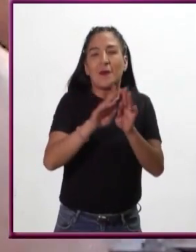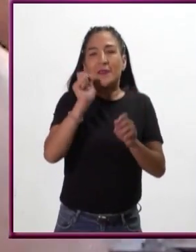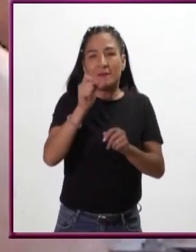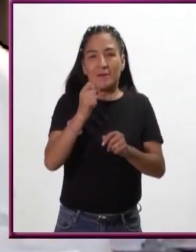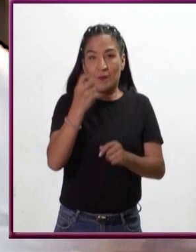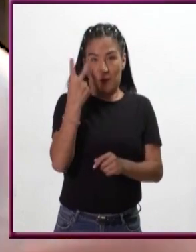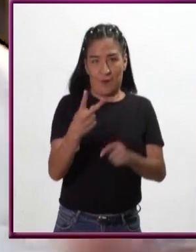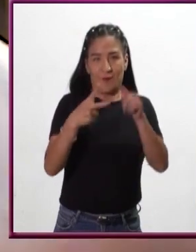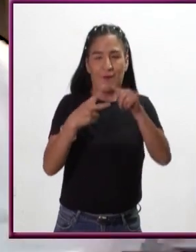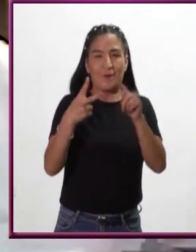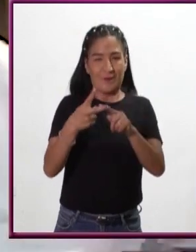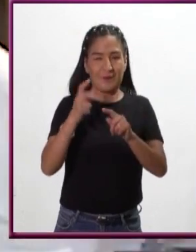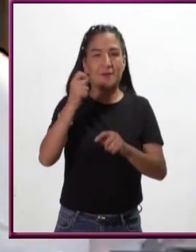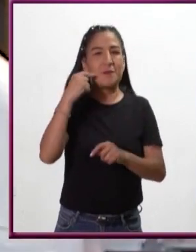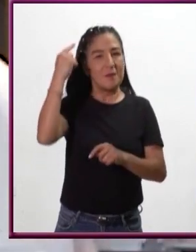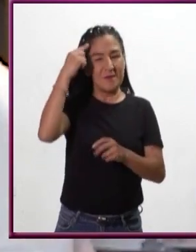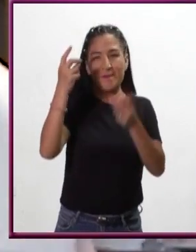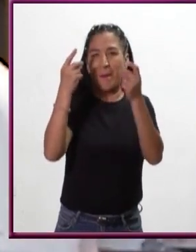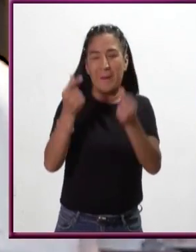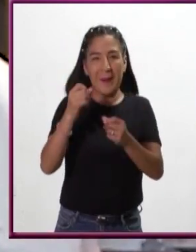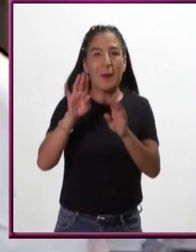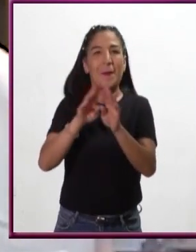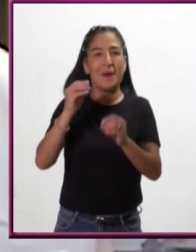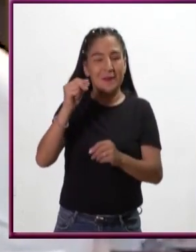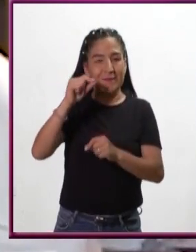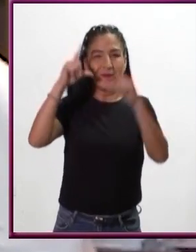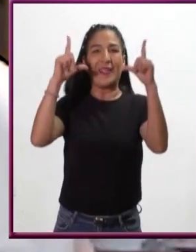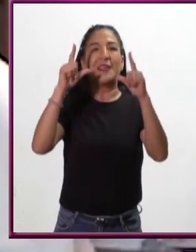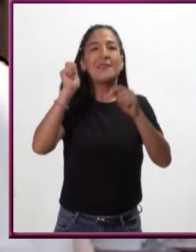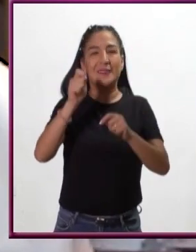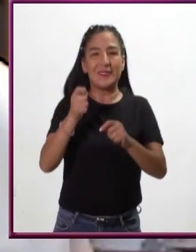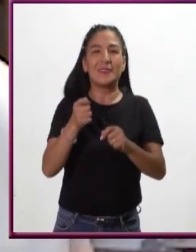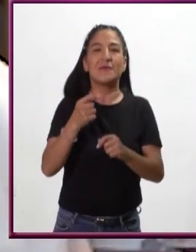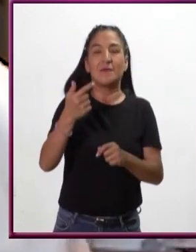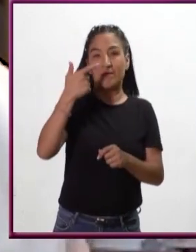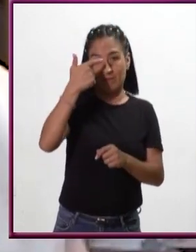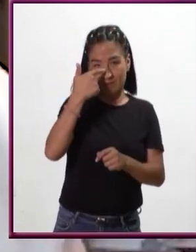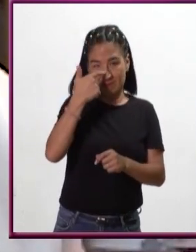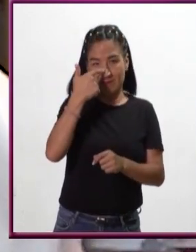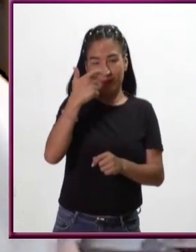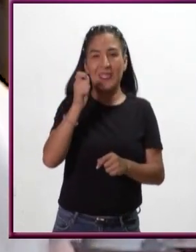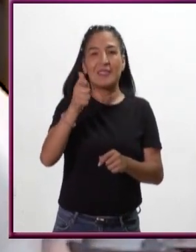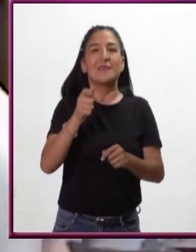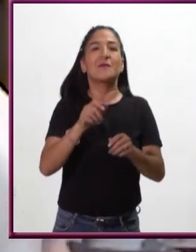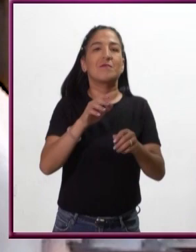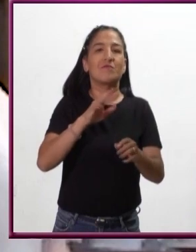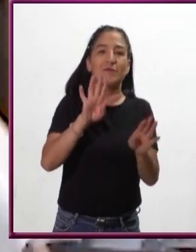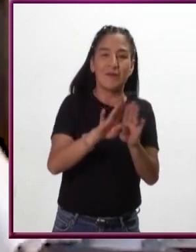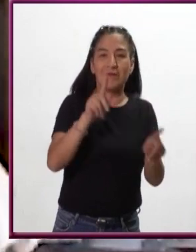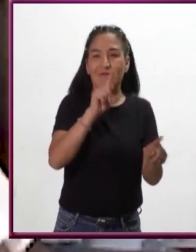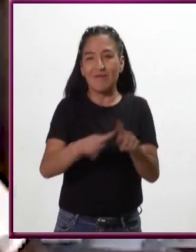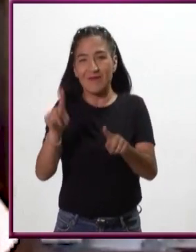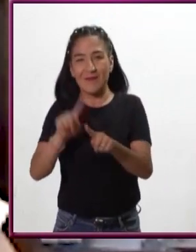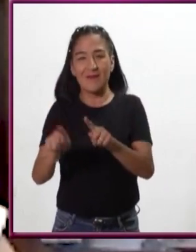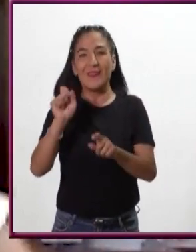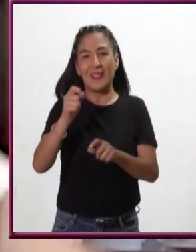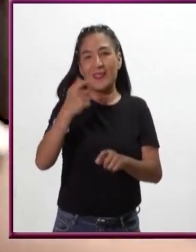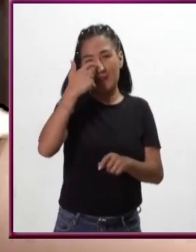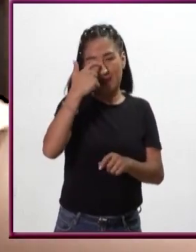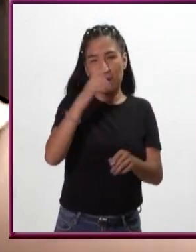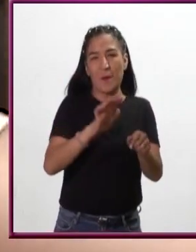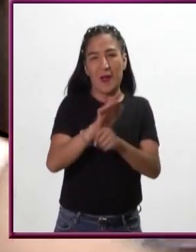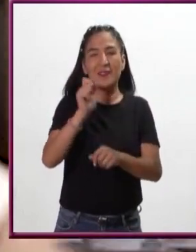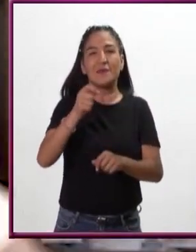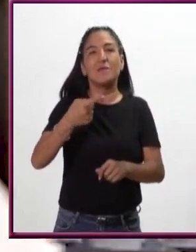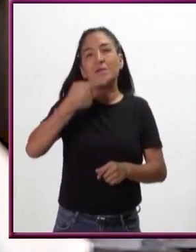activar dos partes. Una activa hacia la base de la nariz, como empieza a activar todo